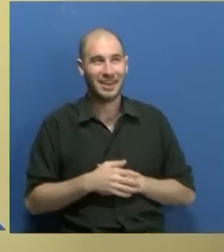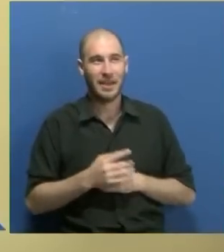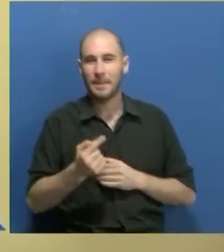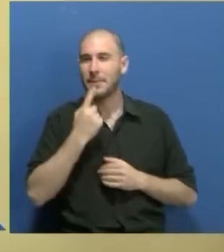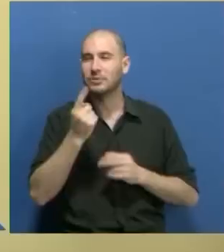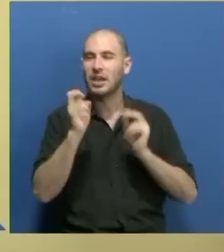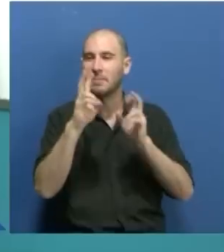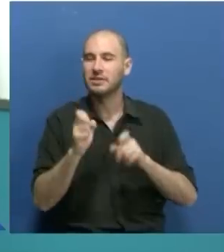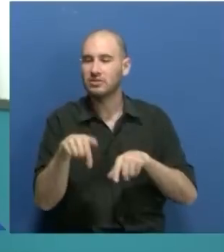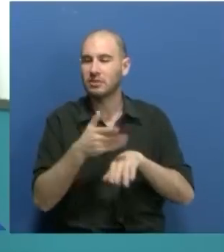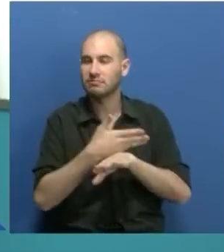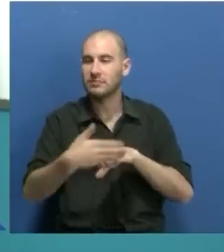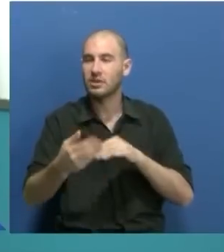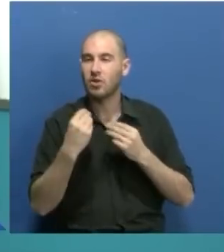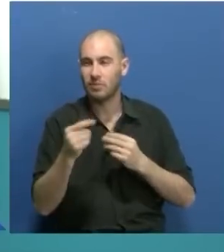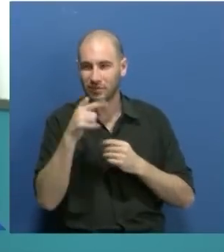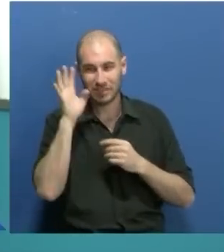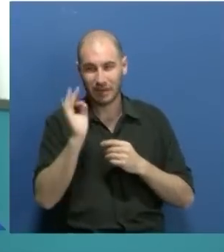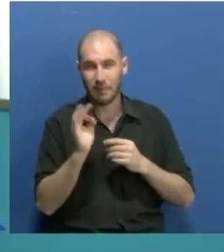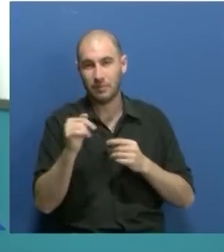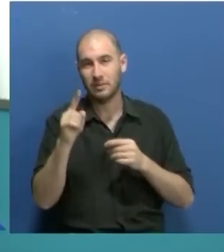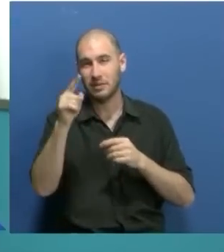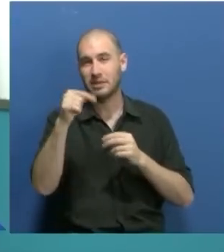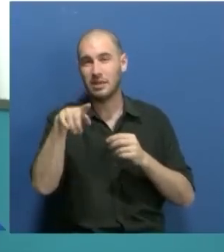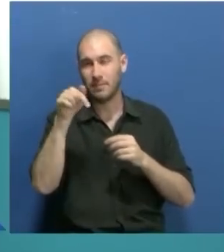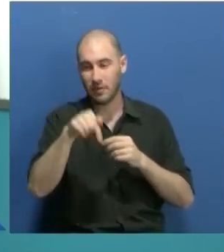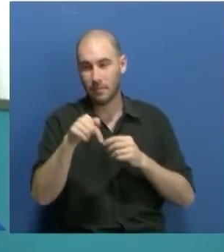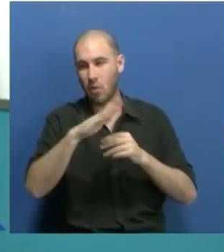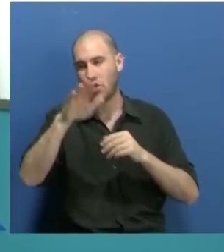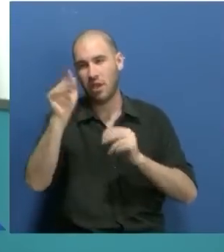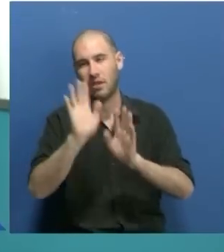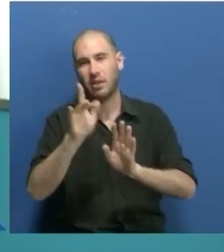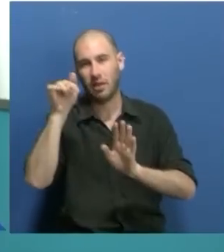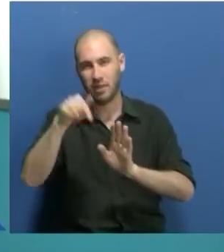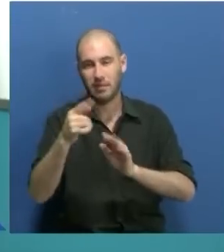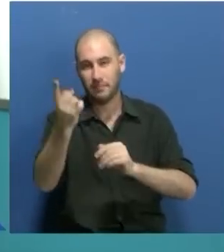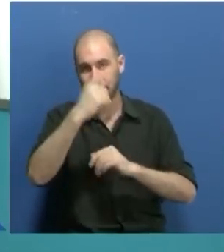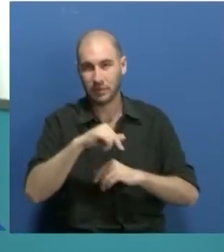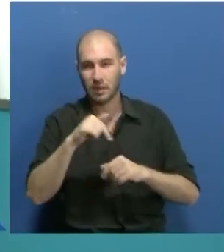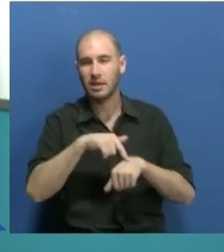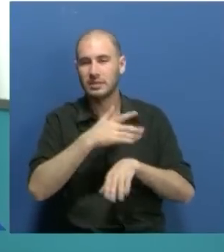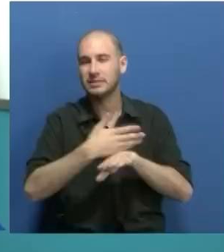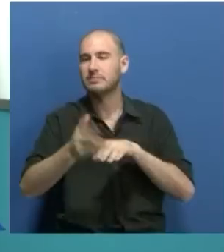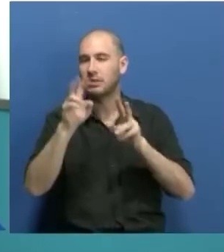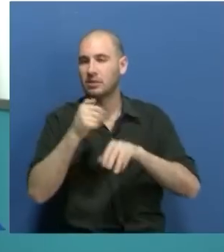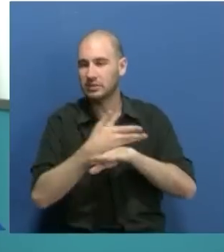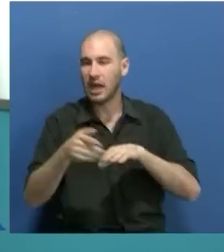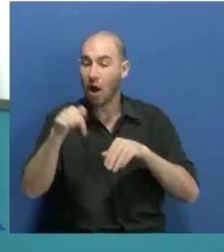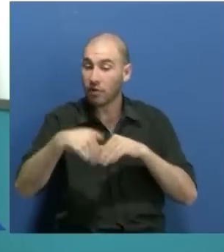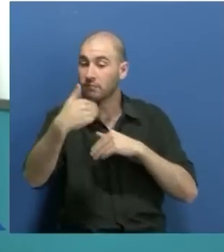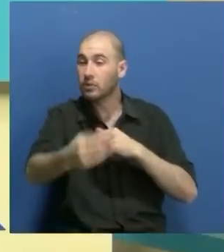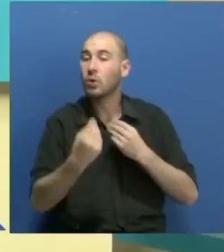¿Cómo continúa la investigación ahora? ¿Qué? Sabemos que han bajado hace poquito tiempo de la cordillera, sí, que también han estado allí continuando con la investigación. ¿Cómo